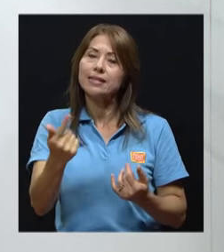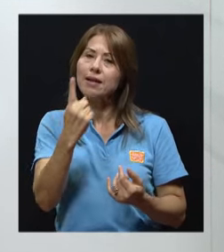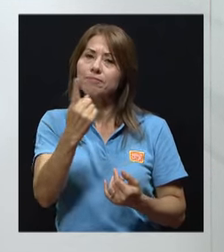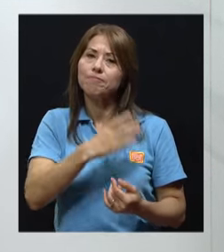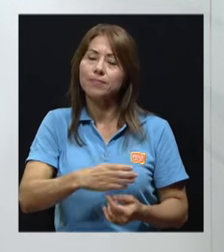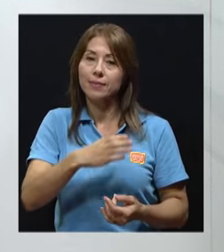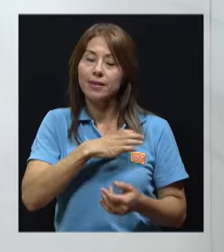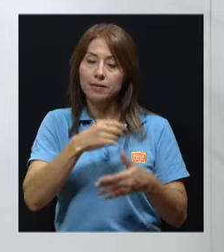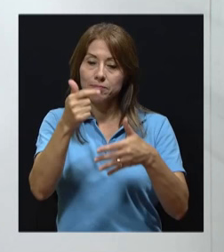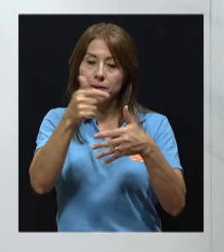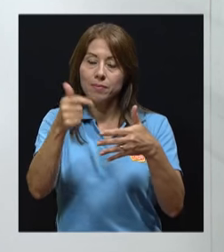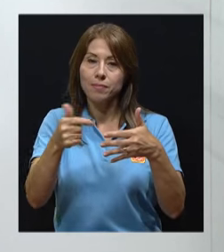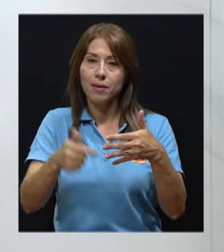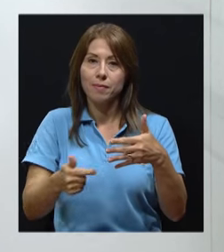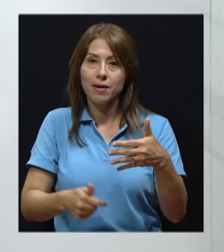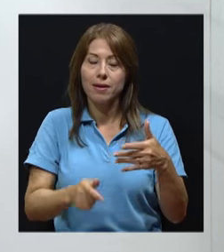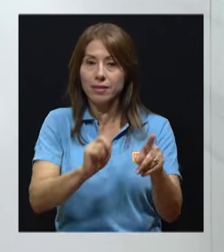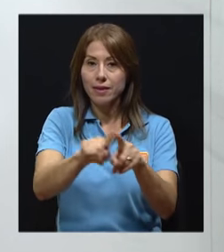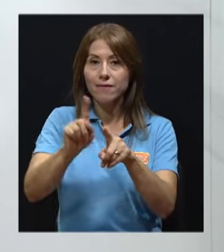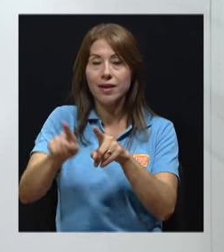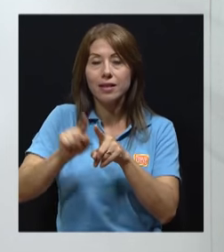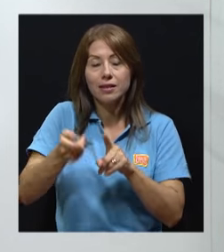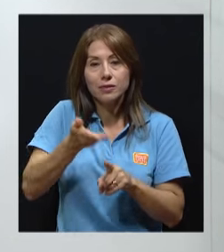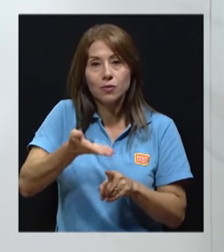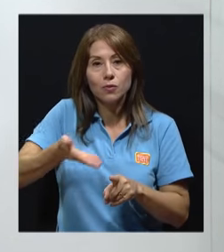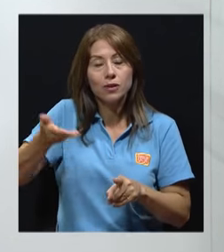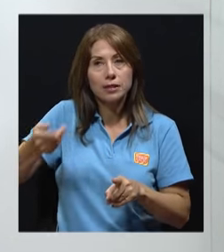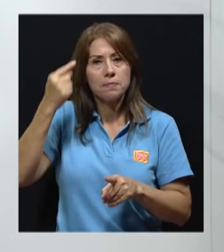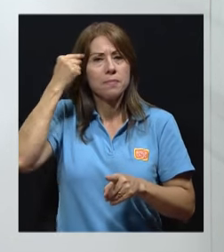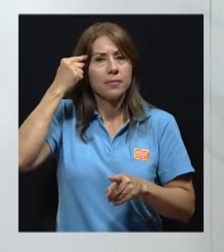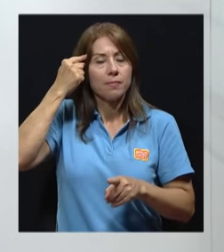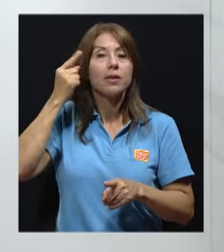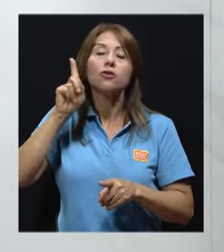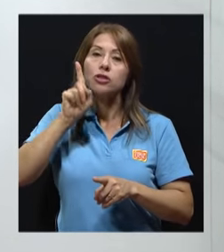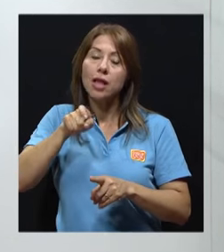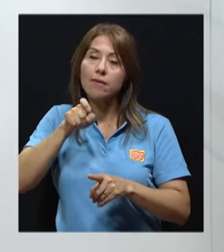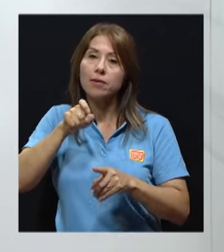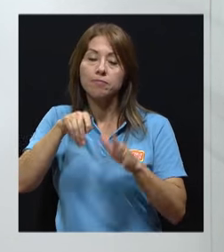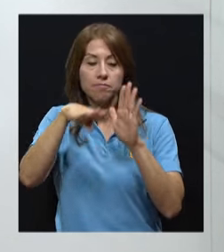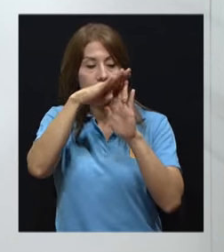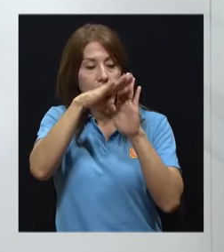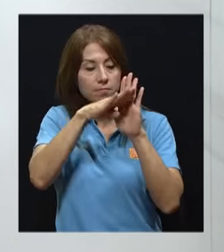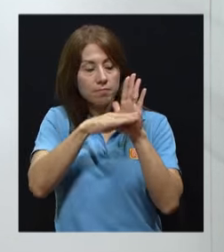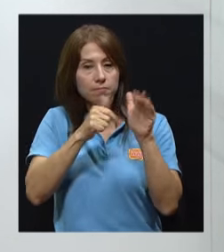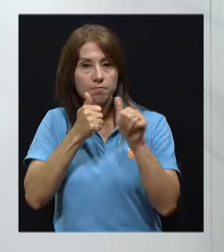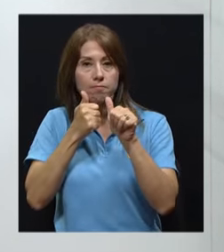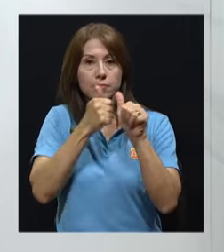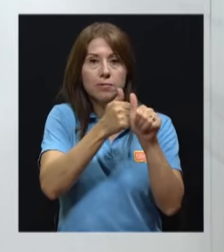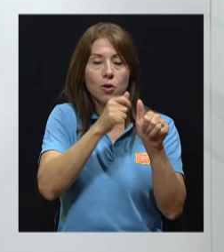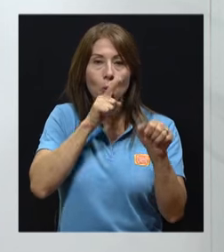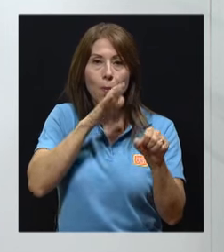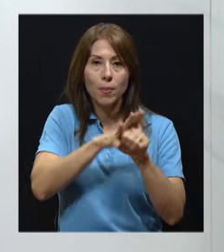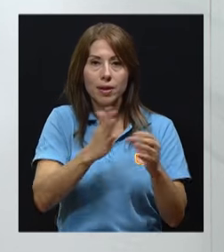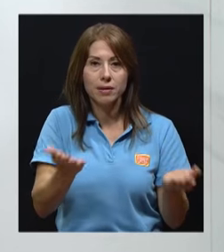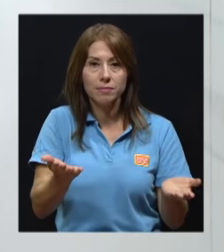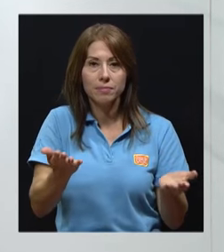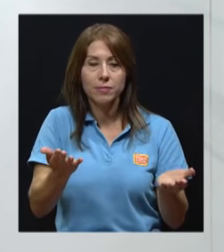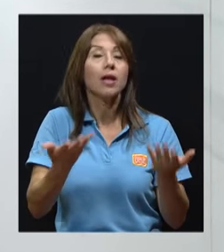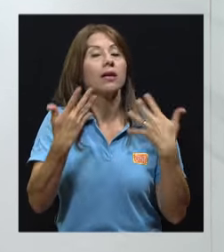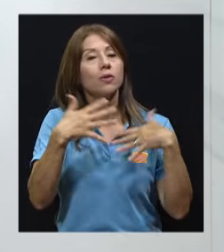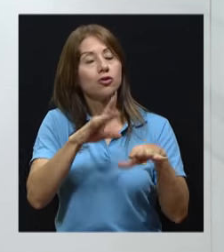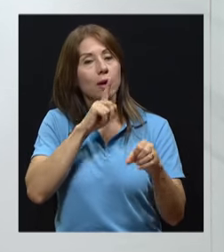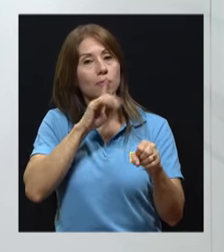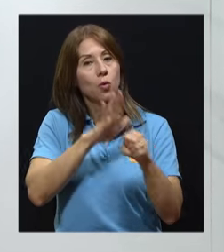determinada por una serie de imaginarios que hay que cumplir paso a paso y que una